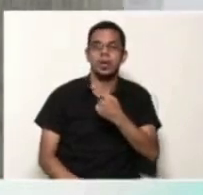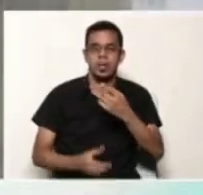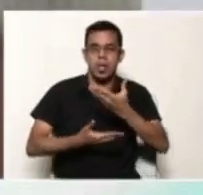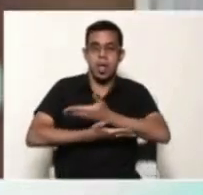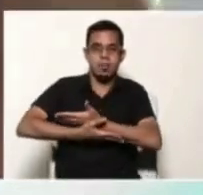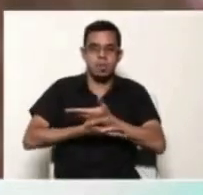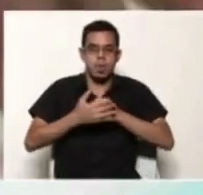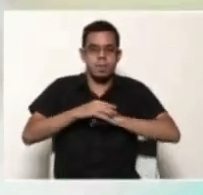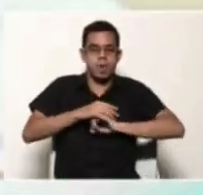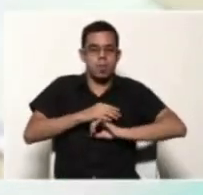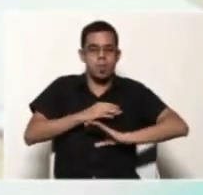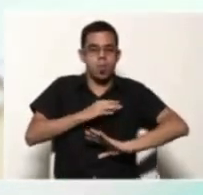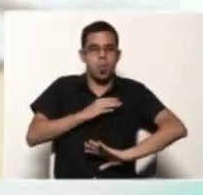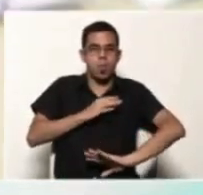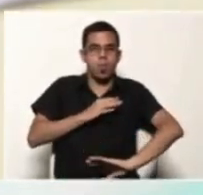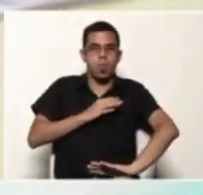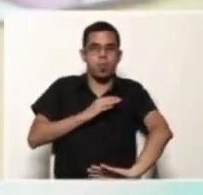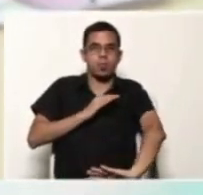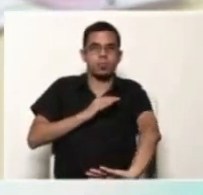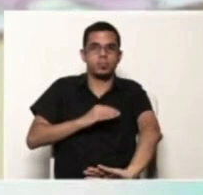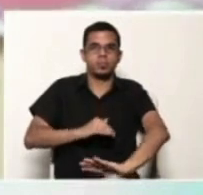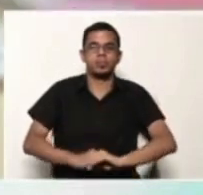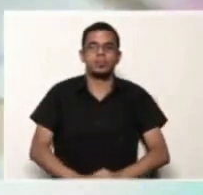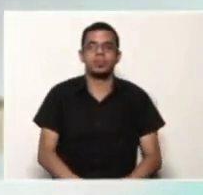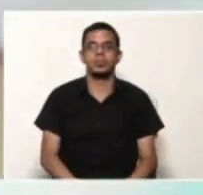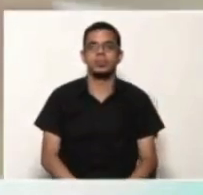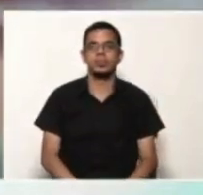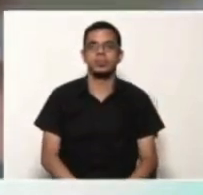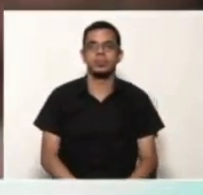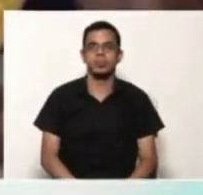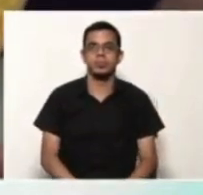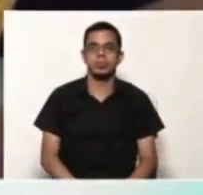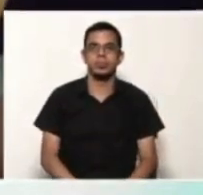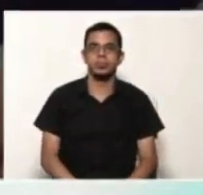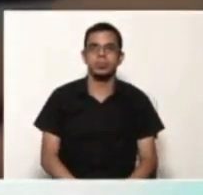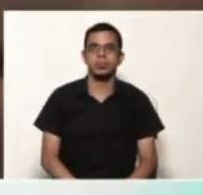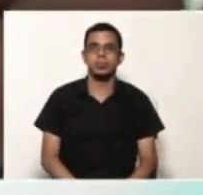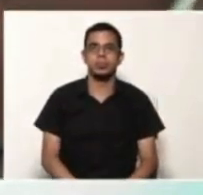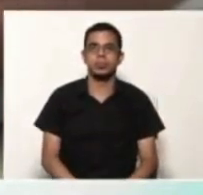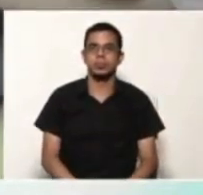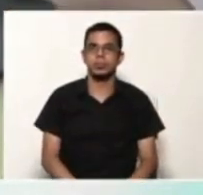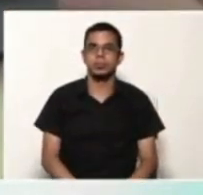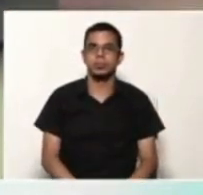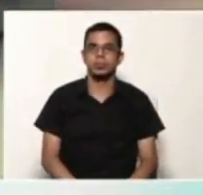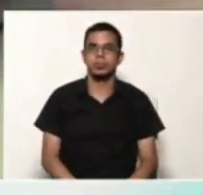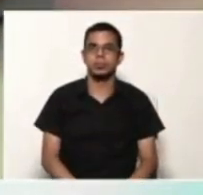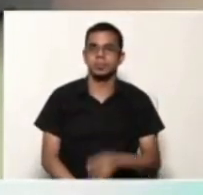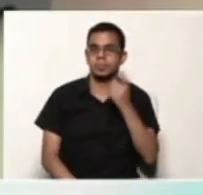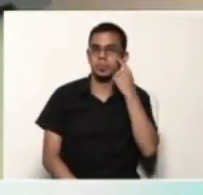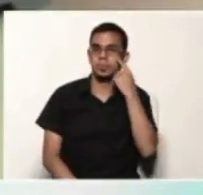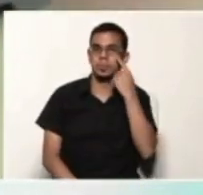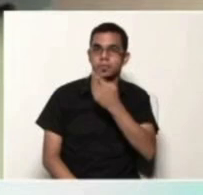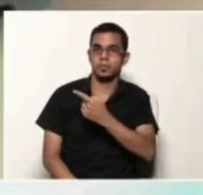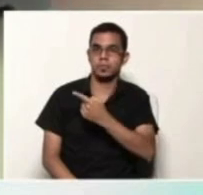¿Okay? Y tenemos los genitales externos, que son los labios mayores y labios